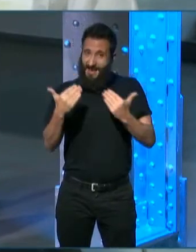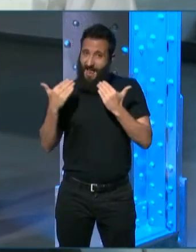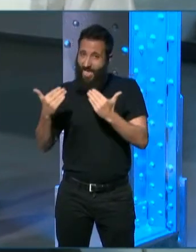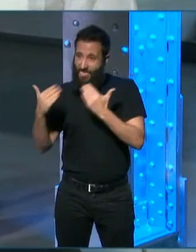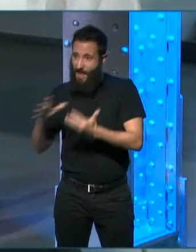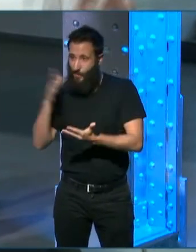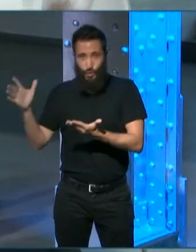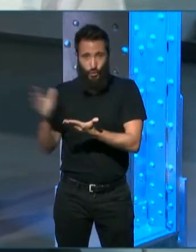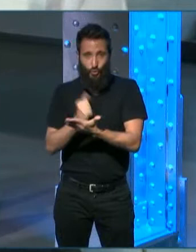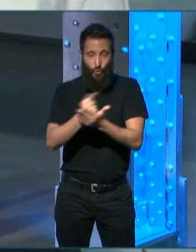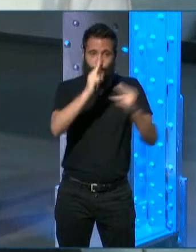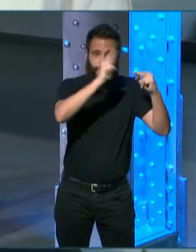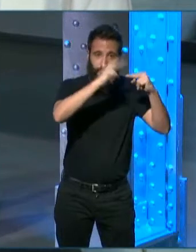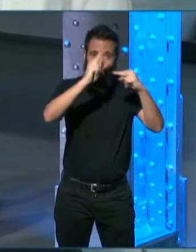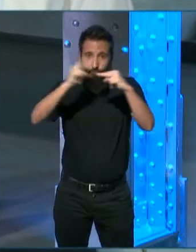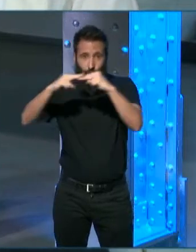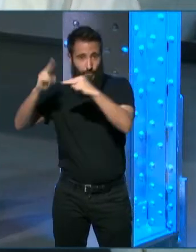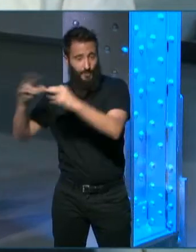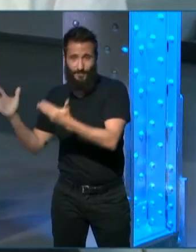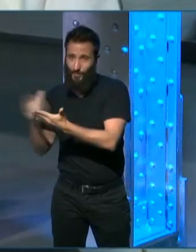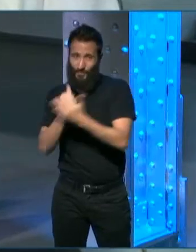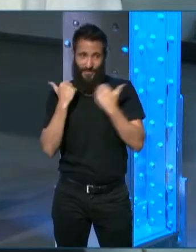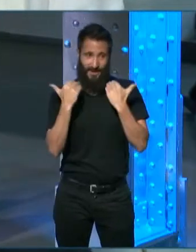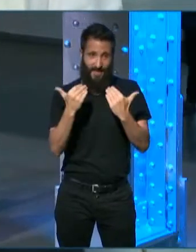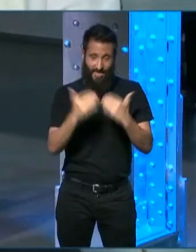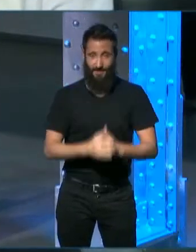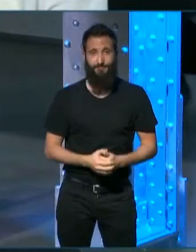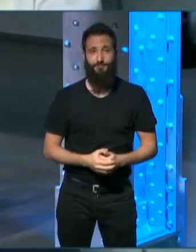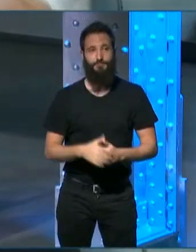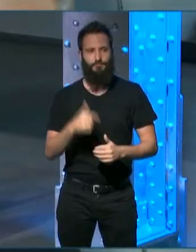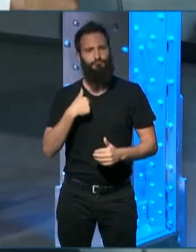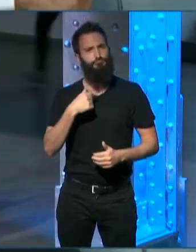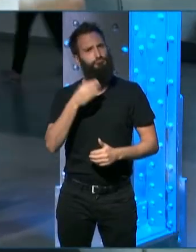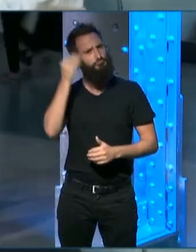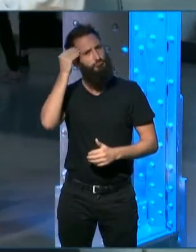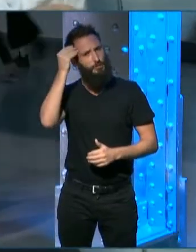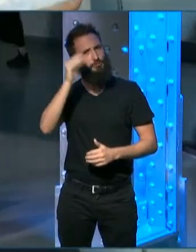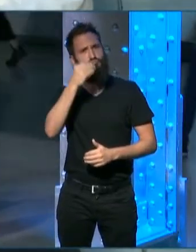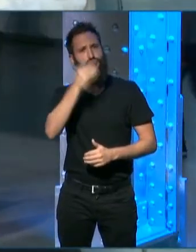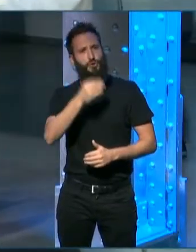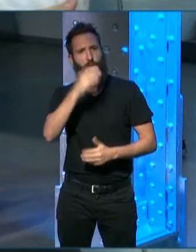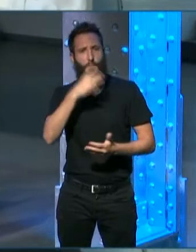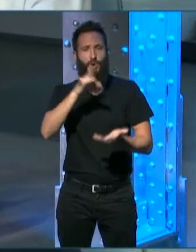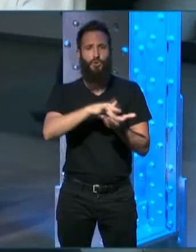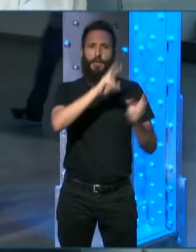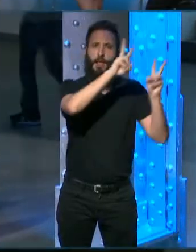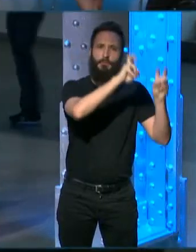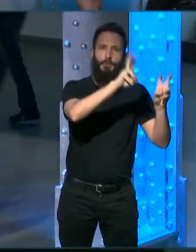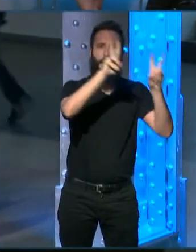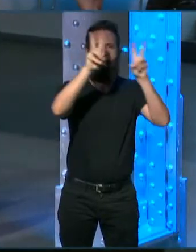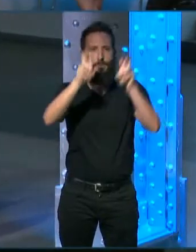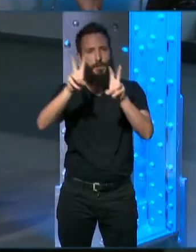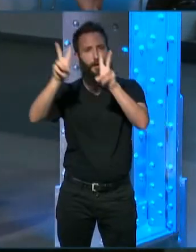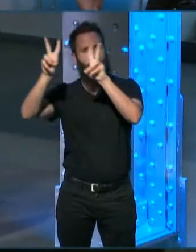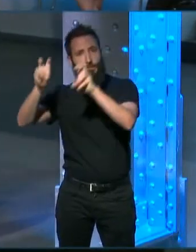habéis construido la suma de todo. Sí, yo creo que se hace muy bien el tránsito de unos temas a otros, que el documental está muy